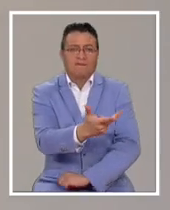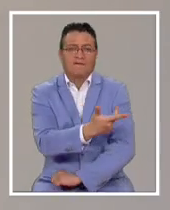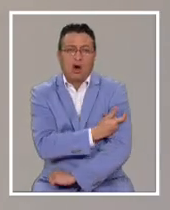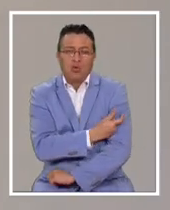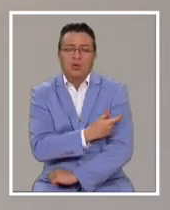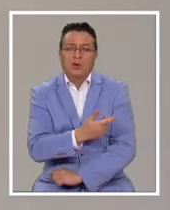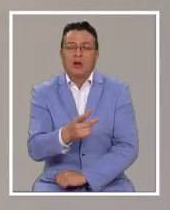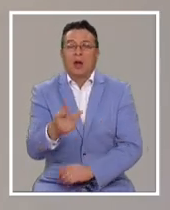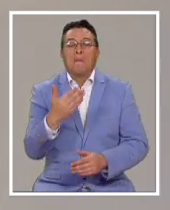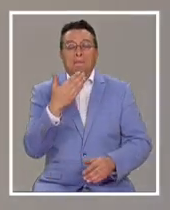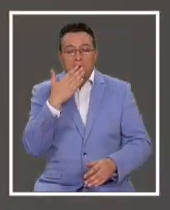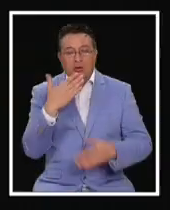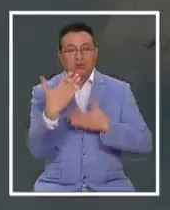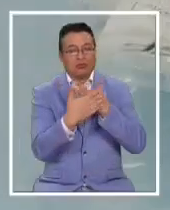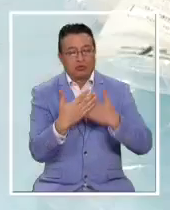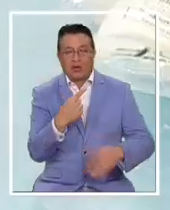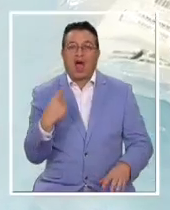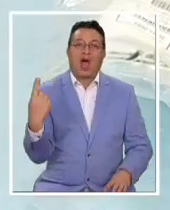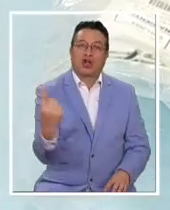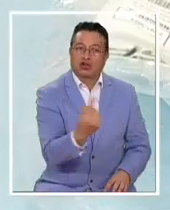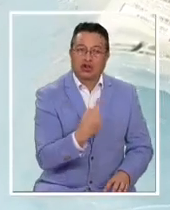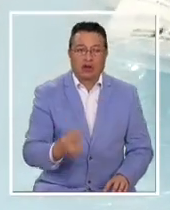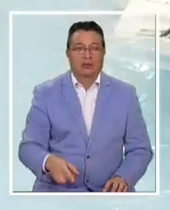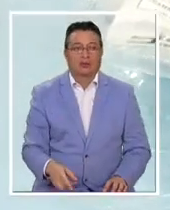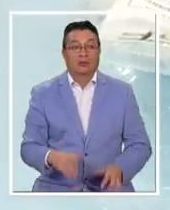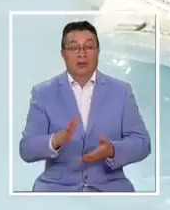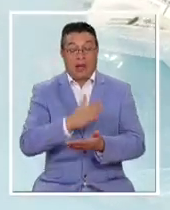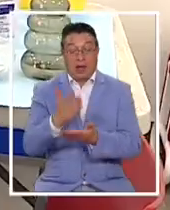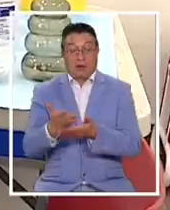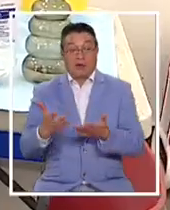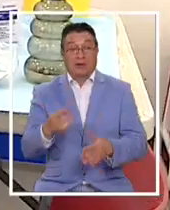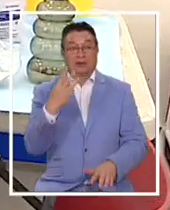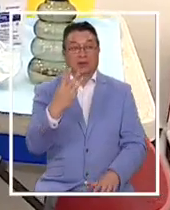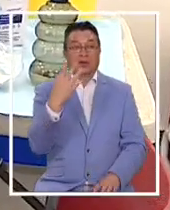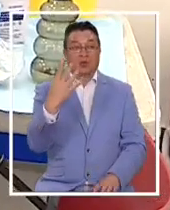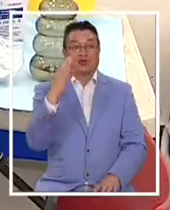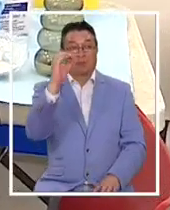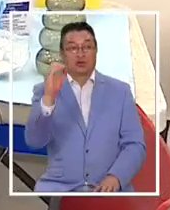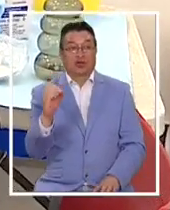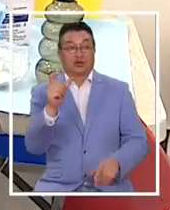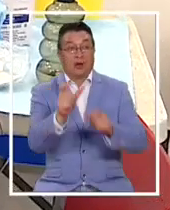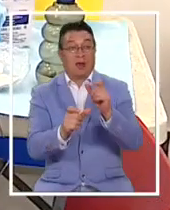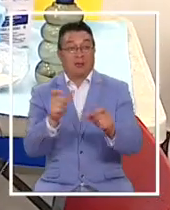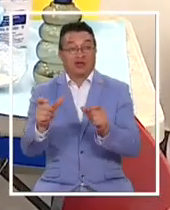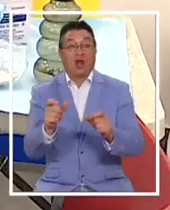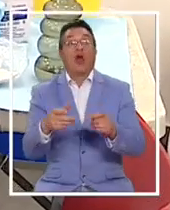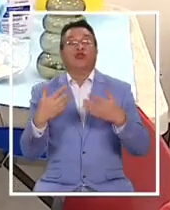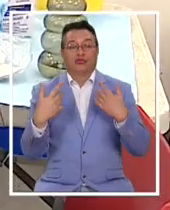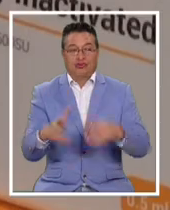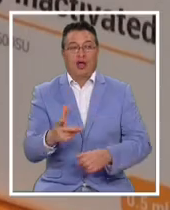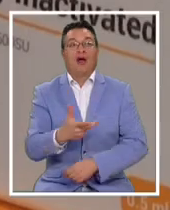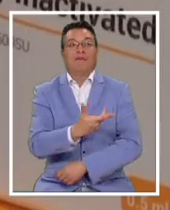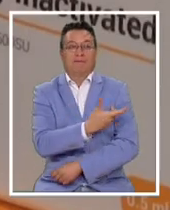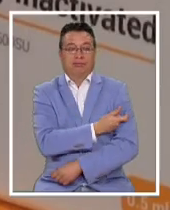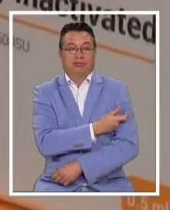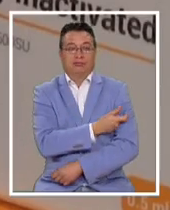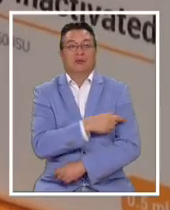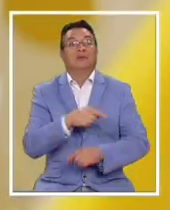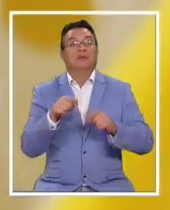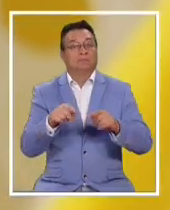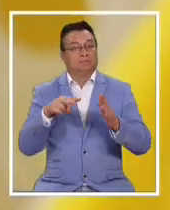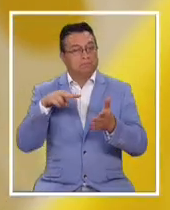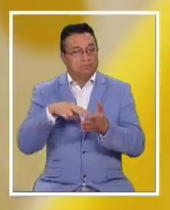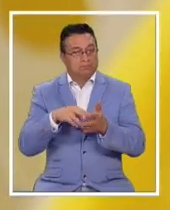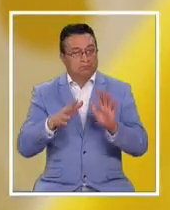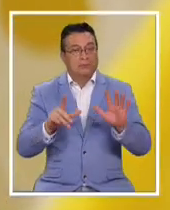con eso lograremos protegernos a todos. Al minuto, casi un 34% de la población objetivo está vacunada. La esperanza está puesta